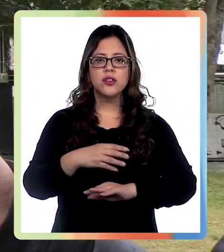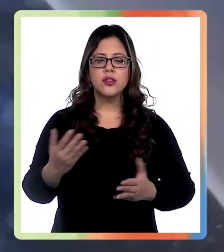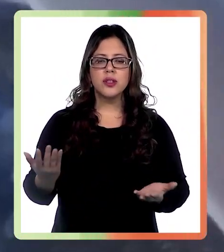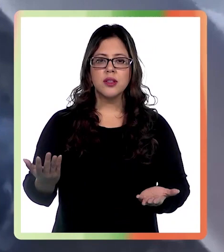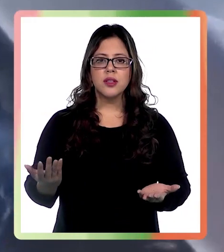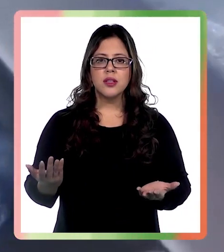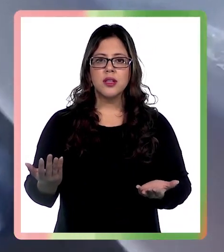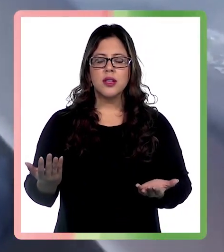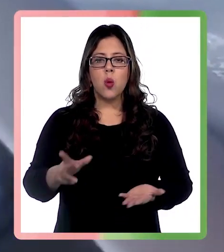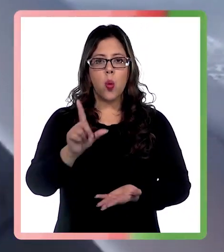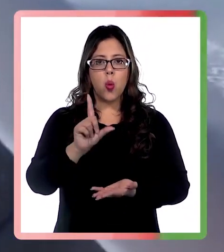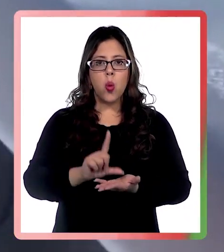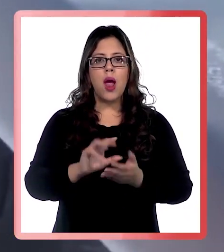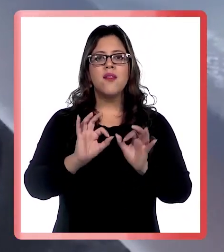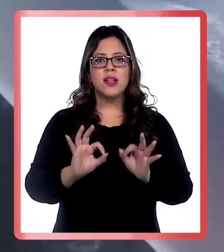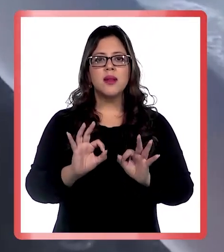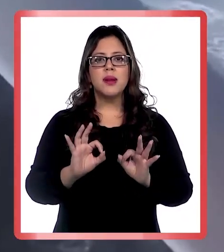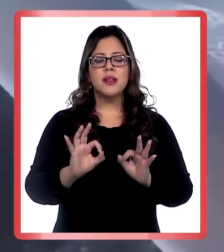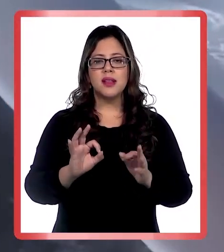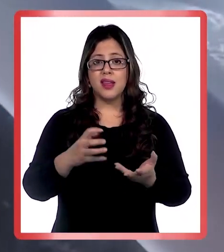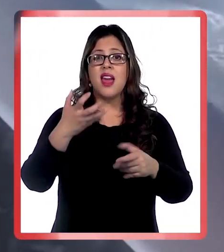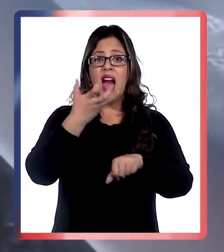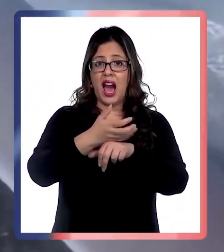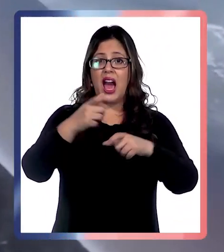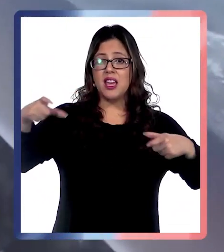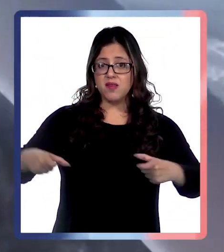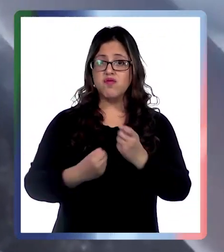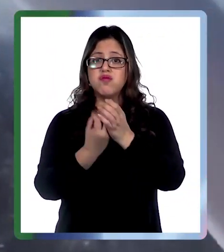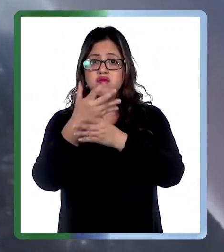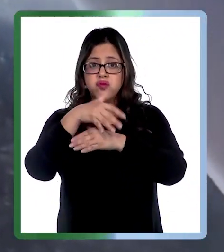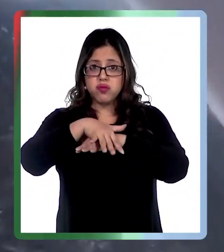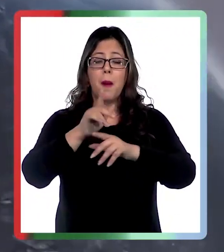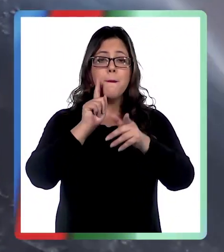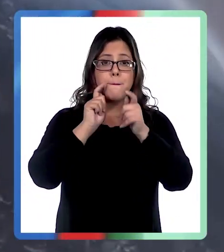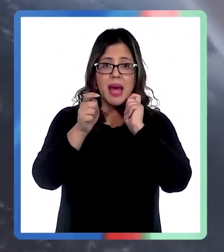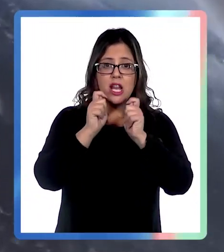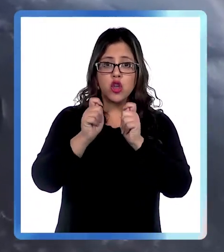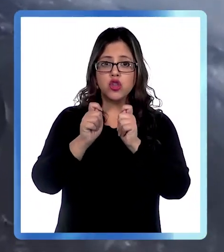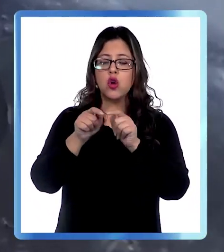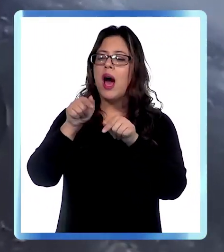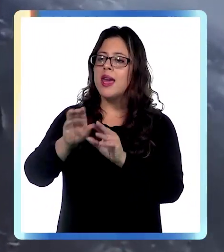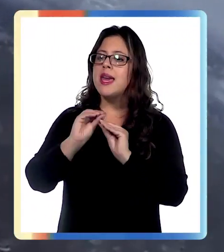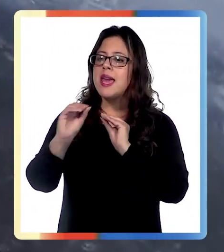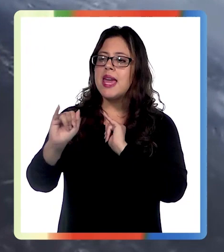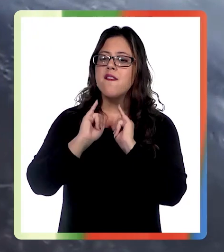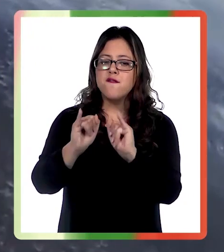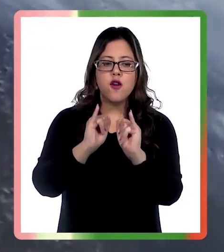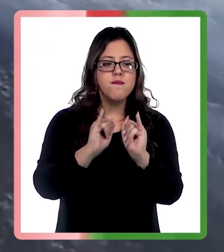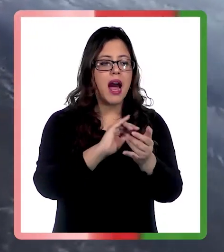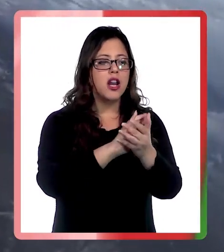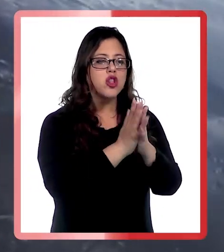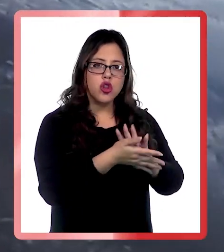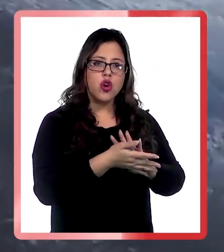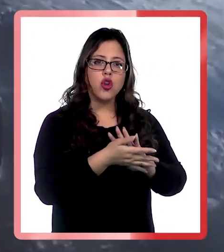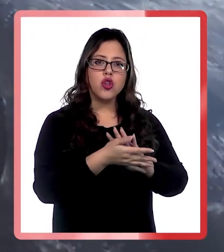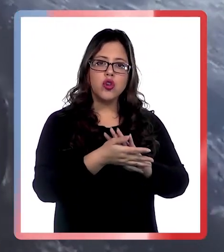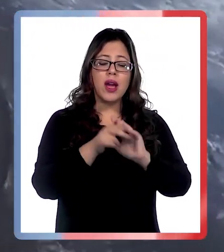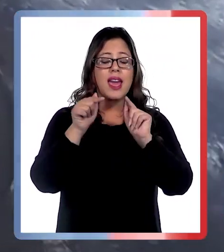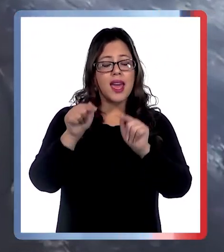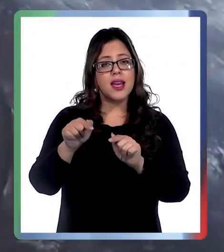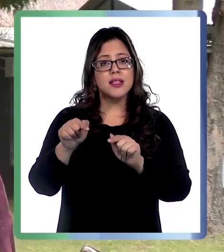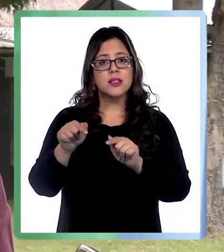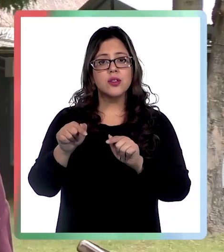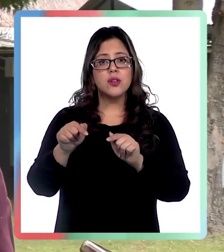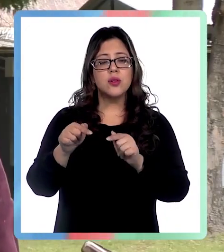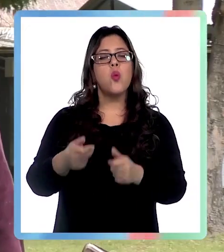una una región y un y un territorio donde efectivamente tenemos volcanes de los más peligrosos comunicar todo ese ese